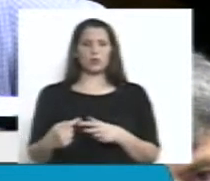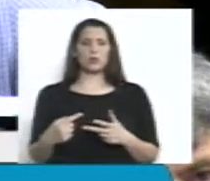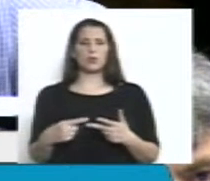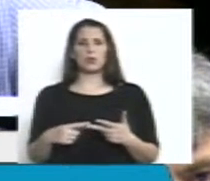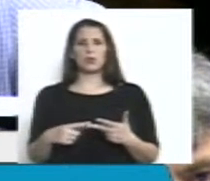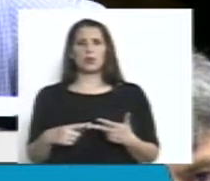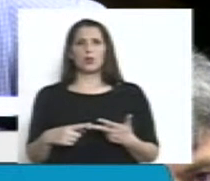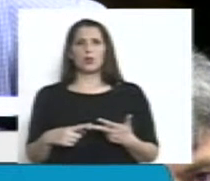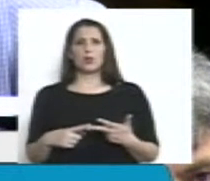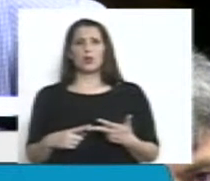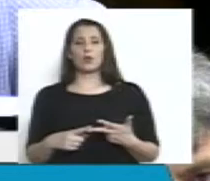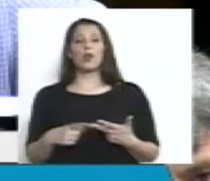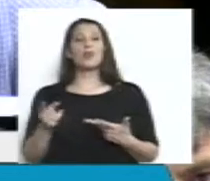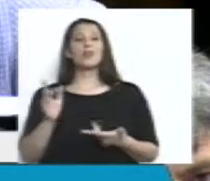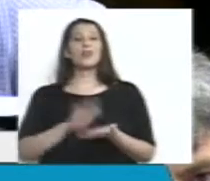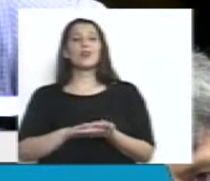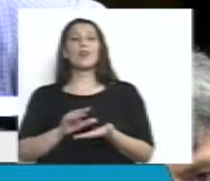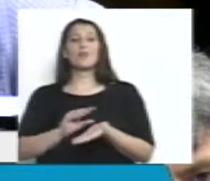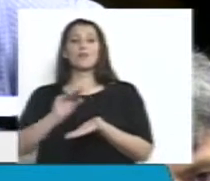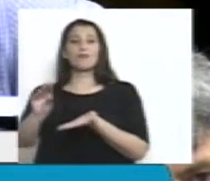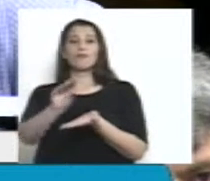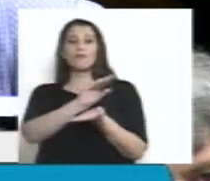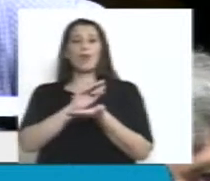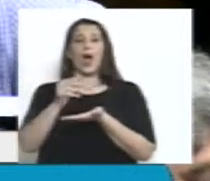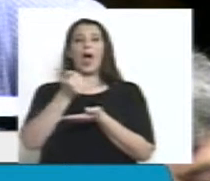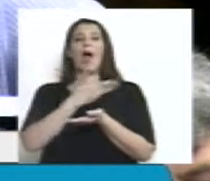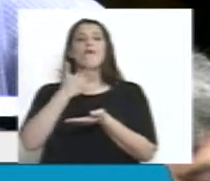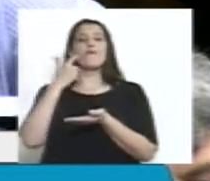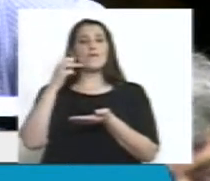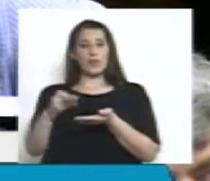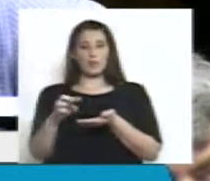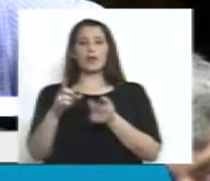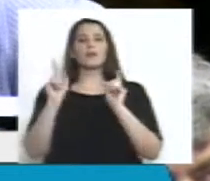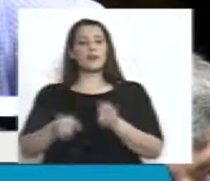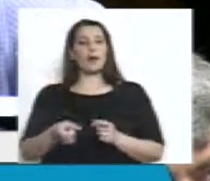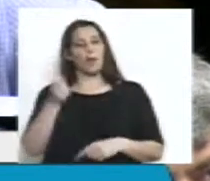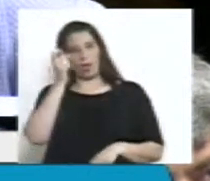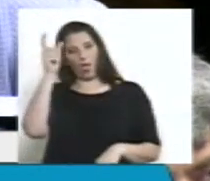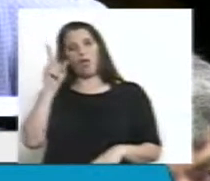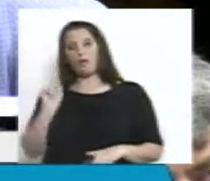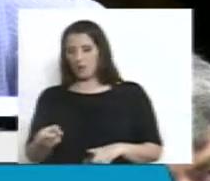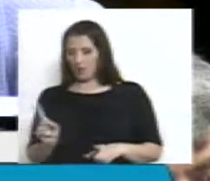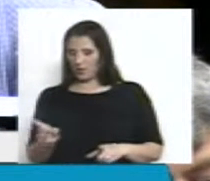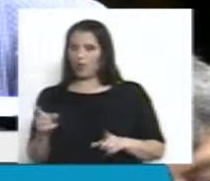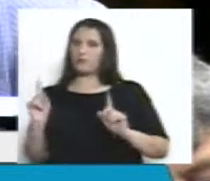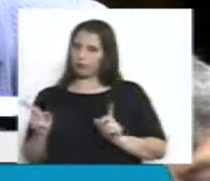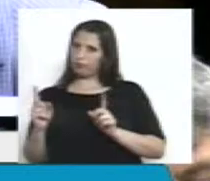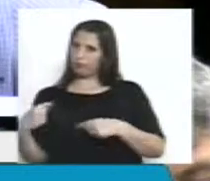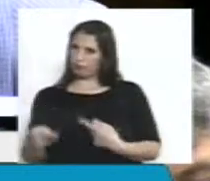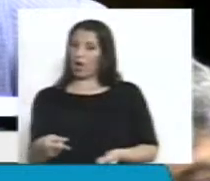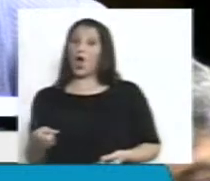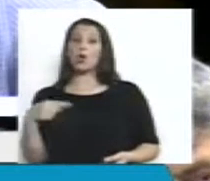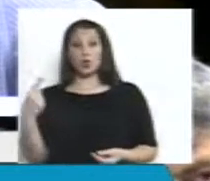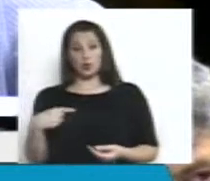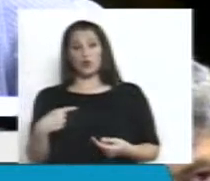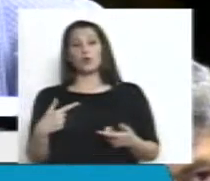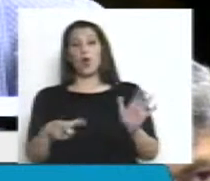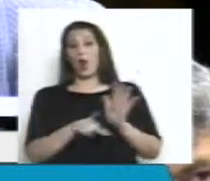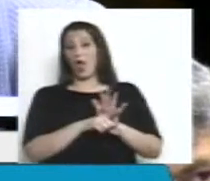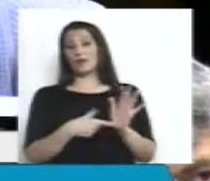y el financiamiento de la AFIP, que también lo inventaron y lo siguen manteniendo, estamos cediendo en estas